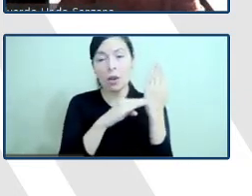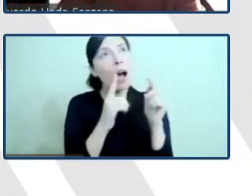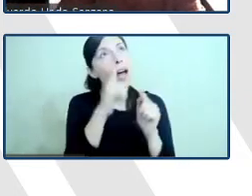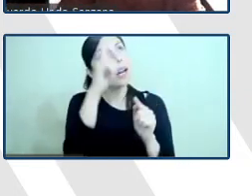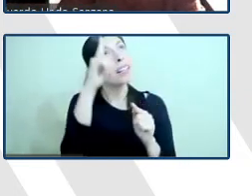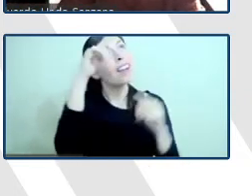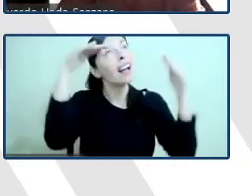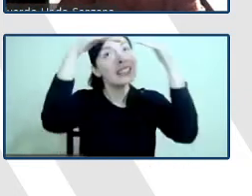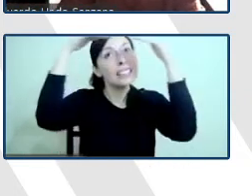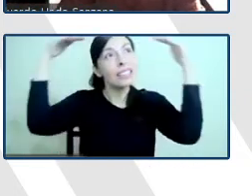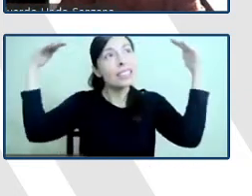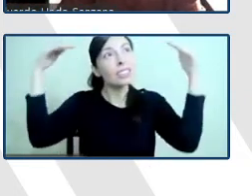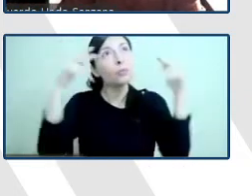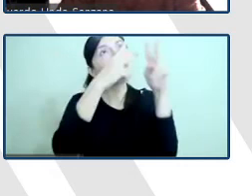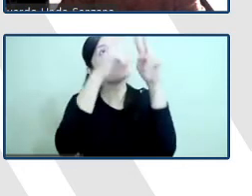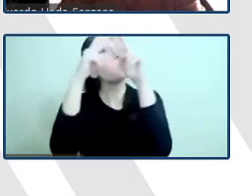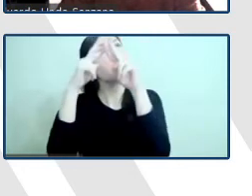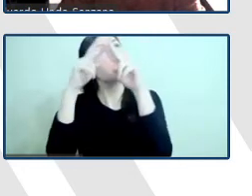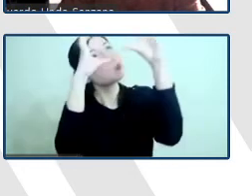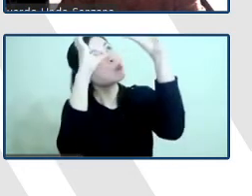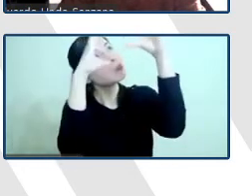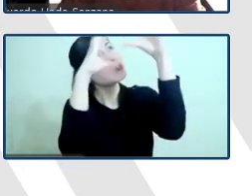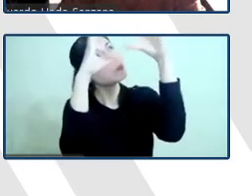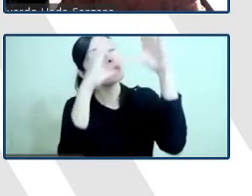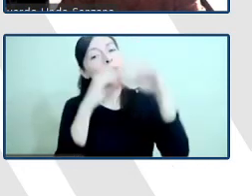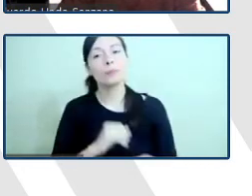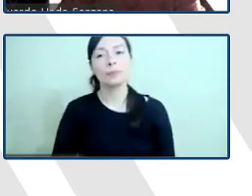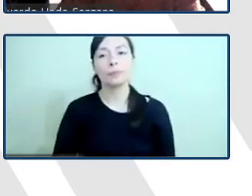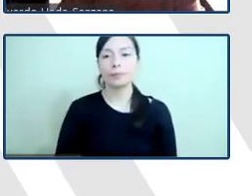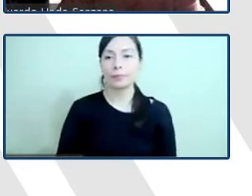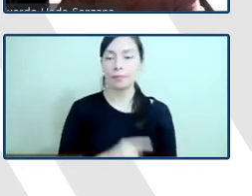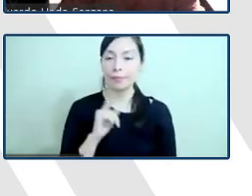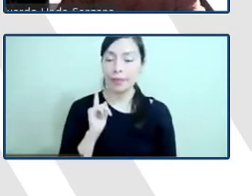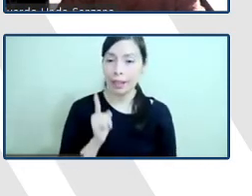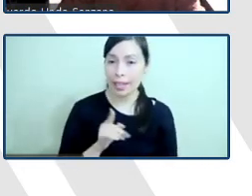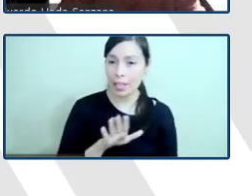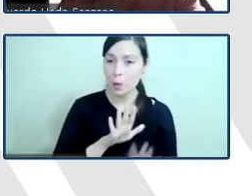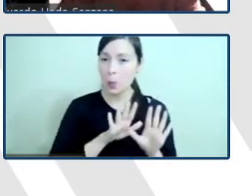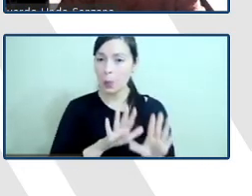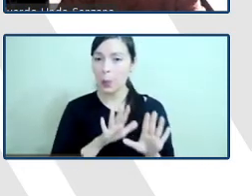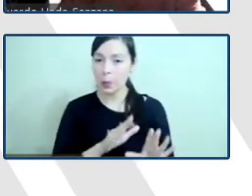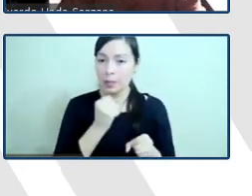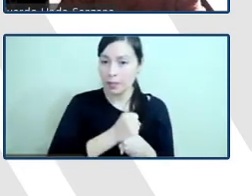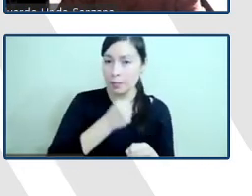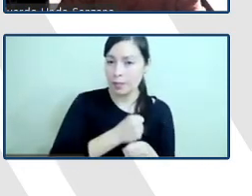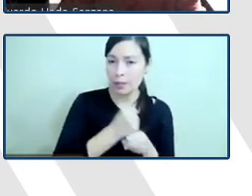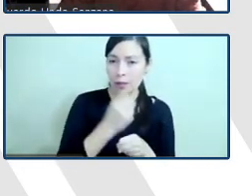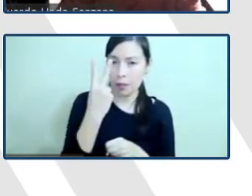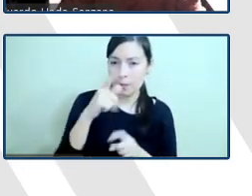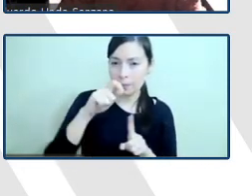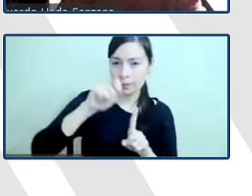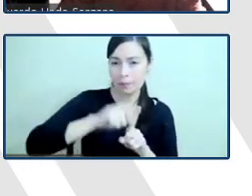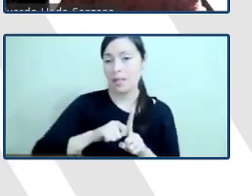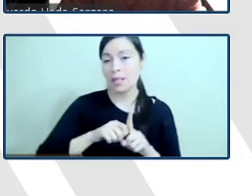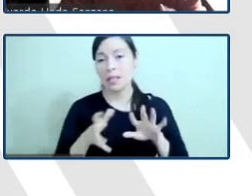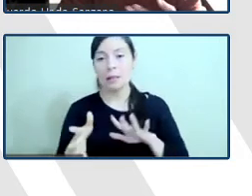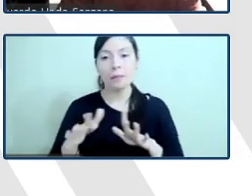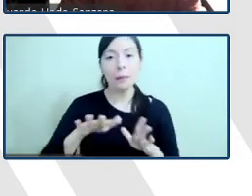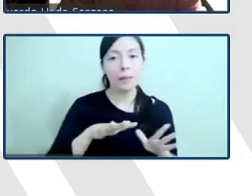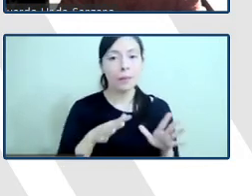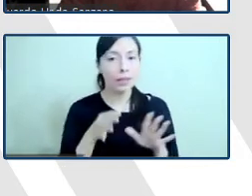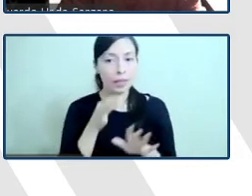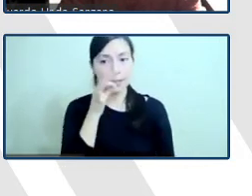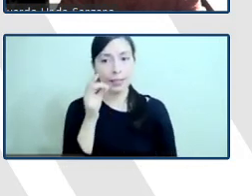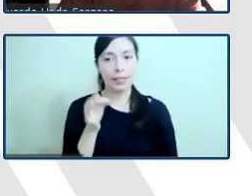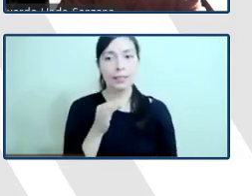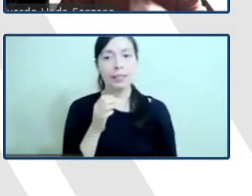minera, y se quedan ahí trabajando más o menos 2 meses, y mencionan que las